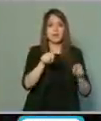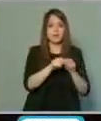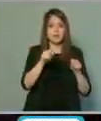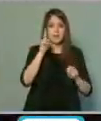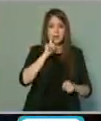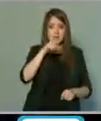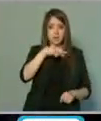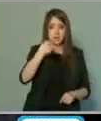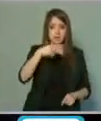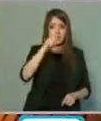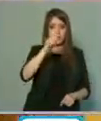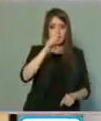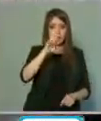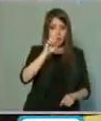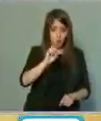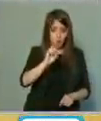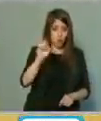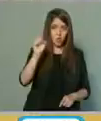doña Teo?